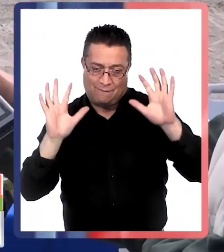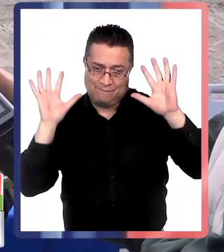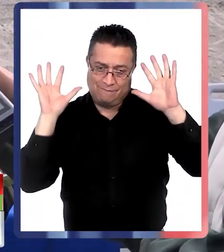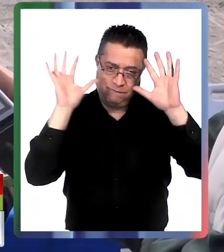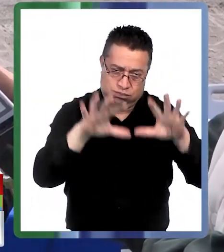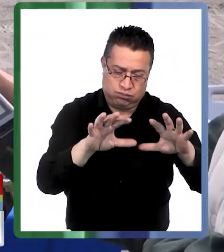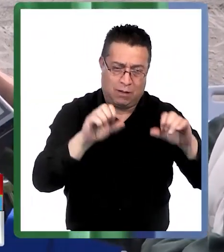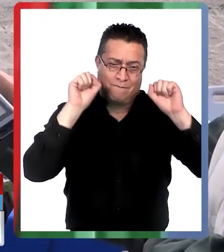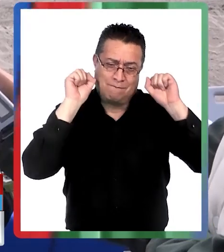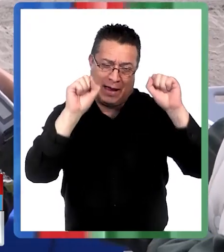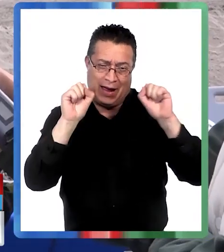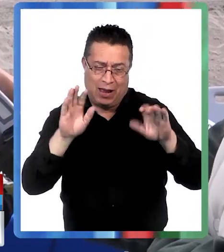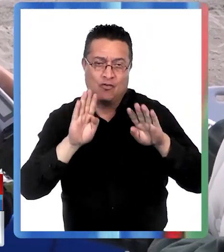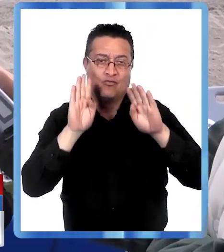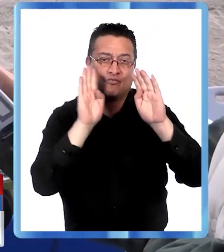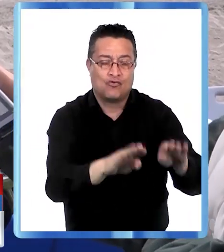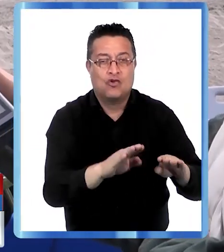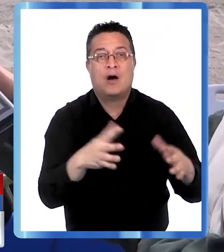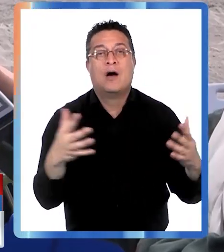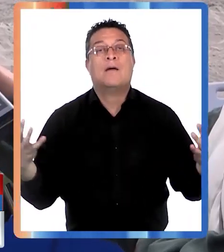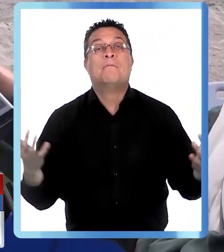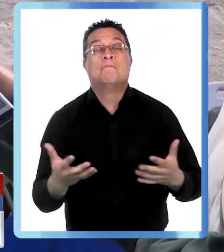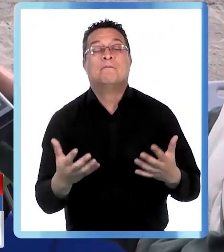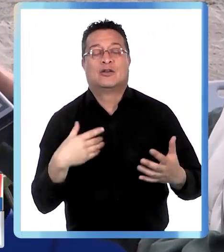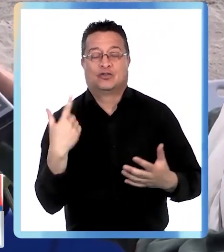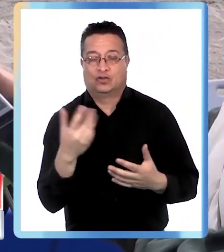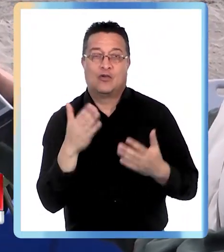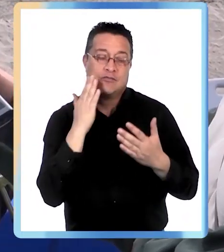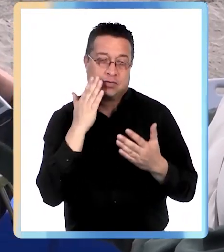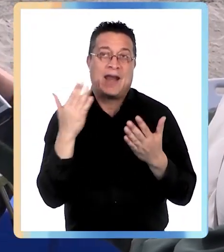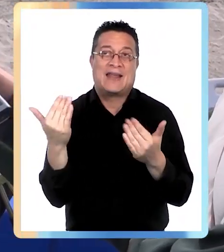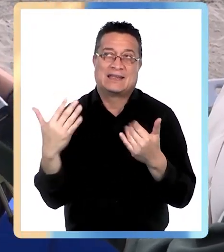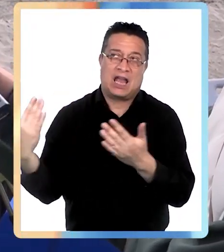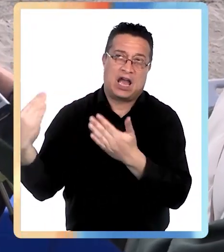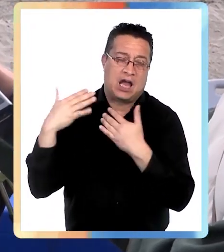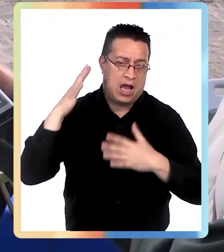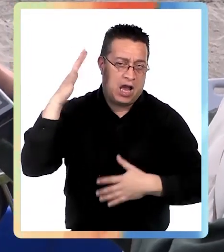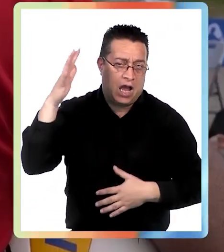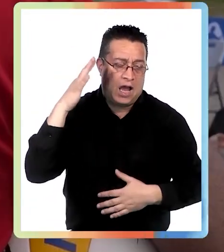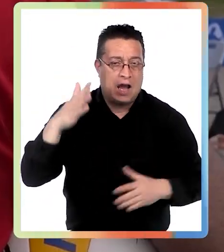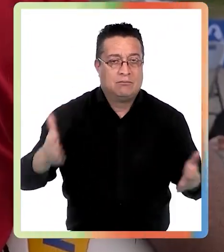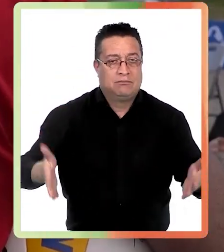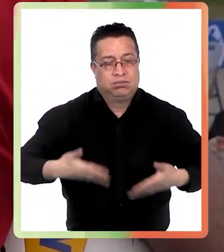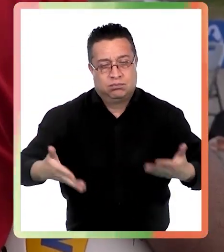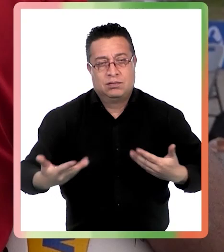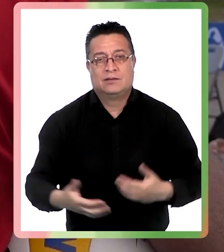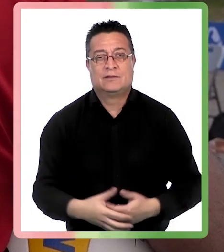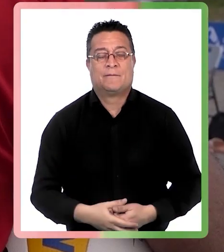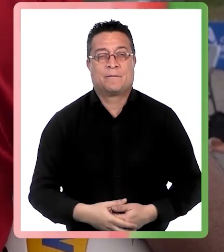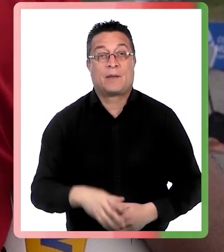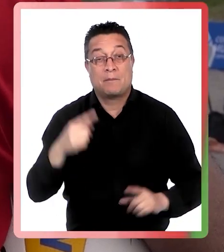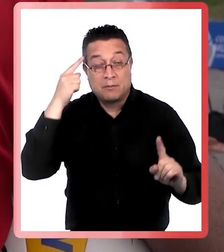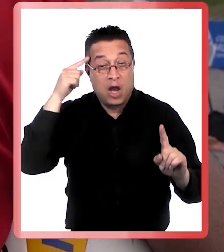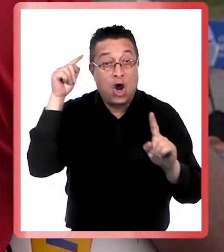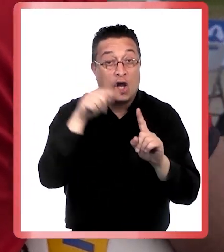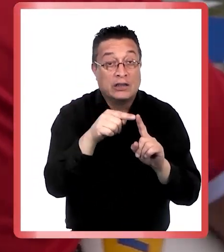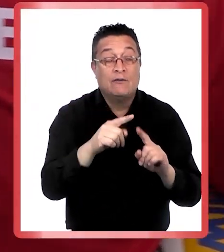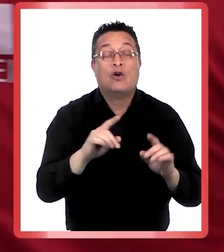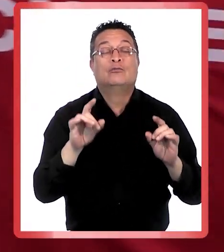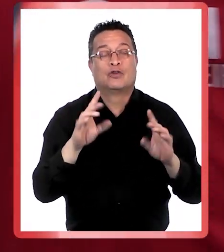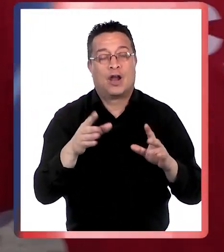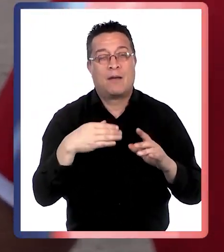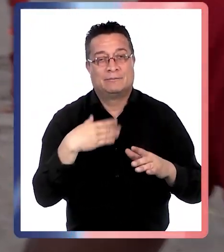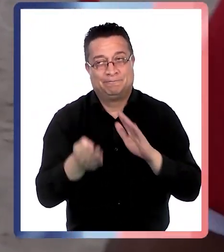apoyar para que nuestro país tenga ese calor humano que que tanto lo necesitamos para poder lograr Nuestro objetivo objetivo que no es otro que